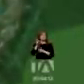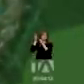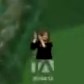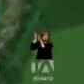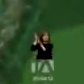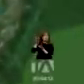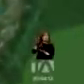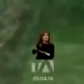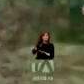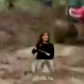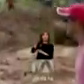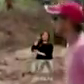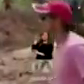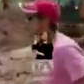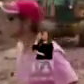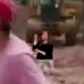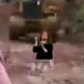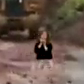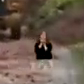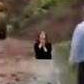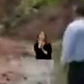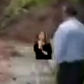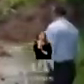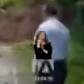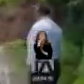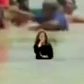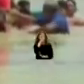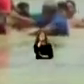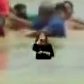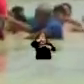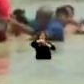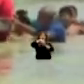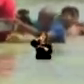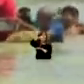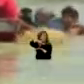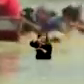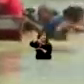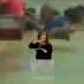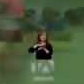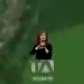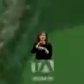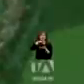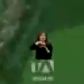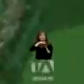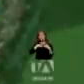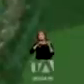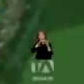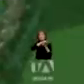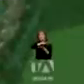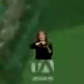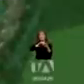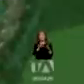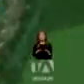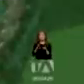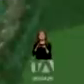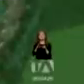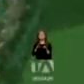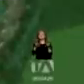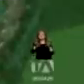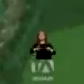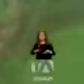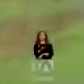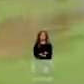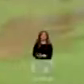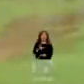Áchilas fueron declaradas en alerta naranja la tarde del martes. Estas provincias se suman a Manabí y Los Ríos, que están en la